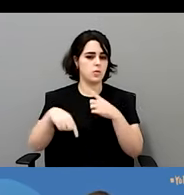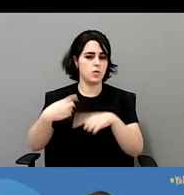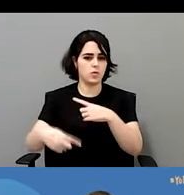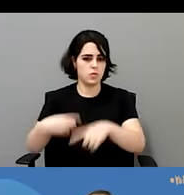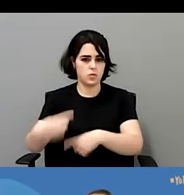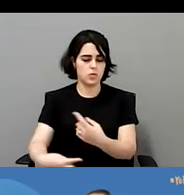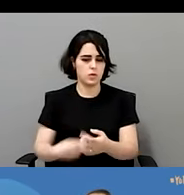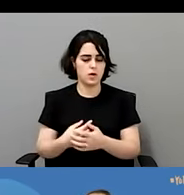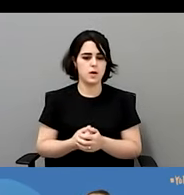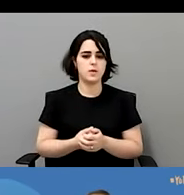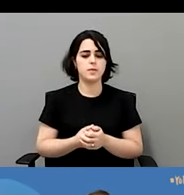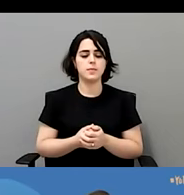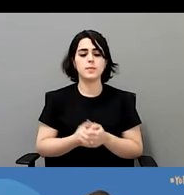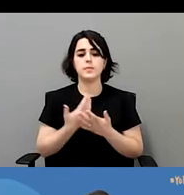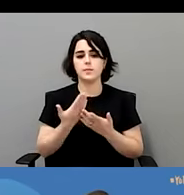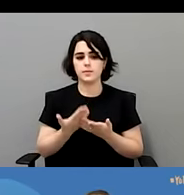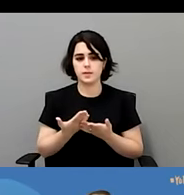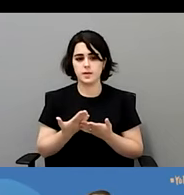este sentido,